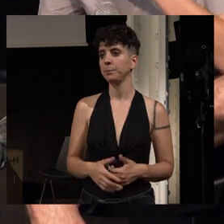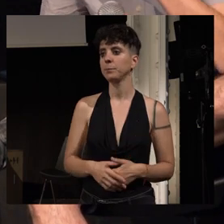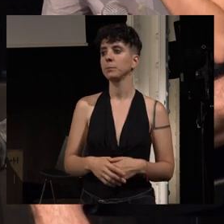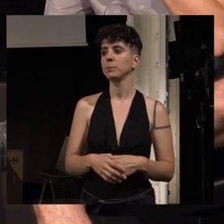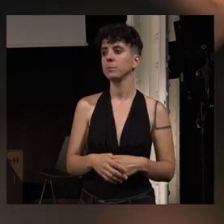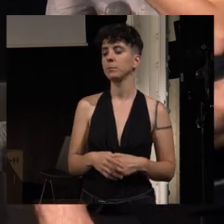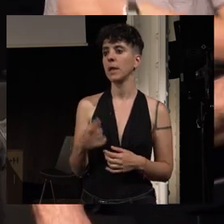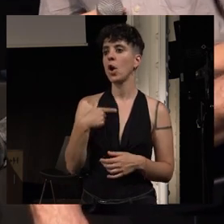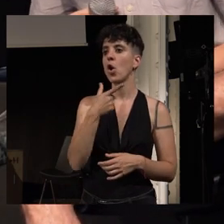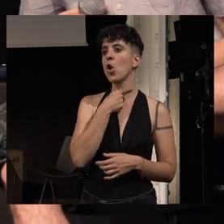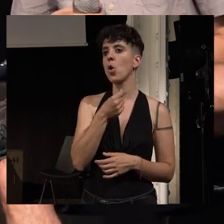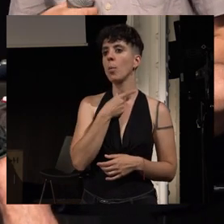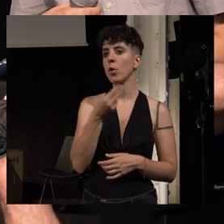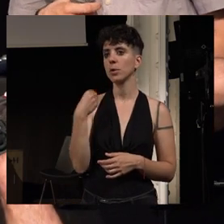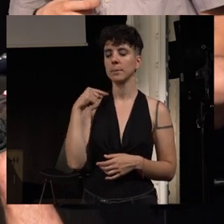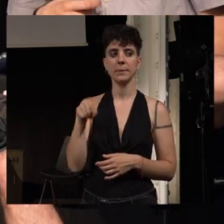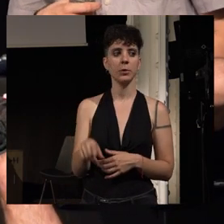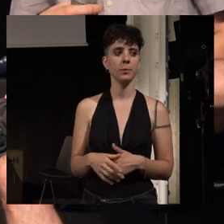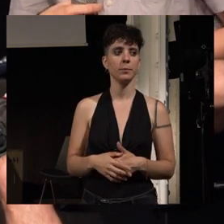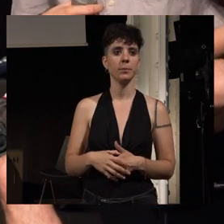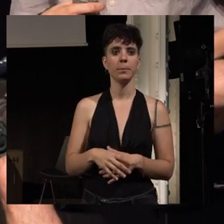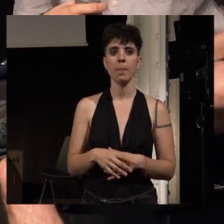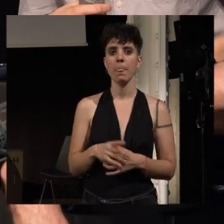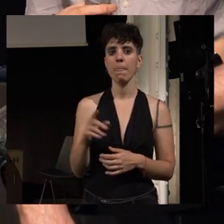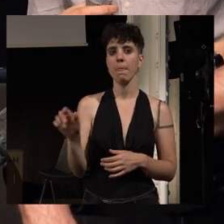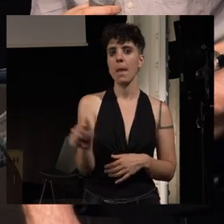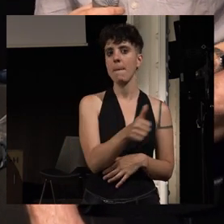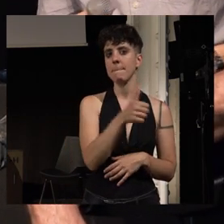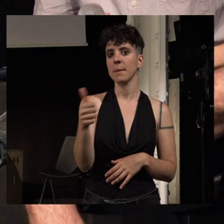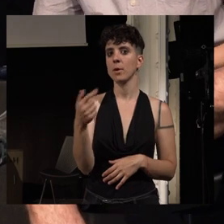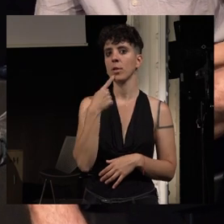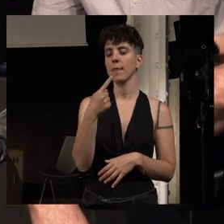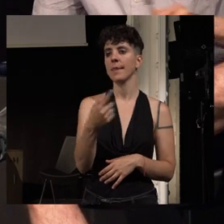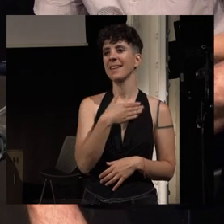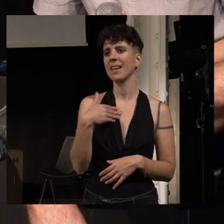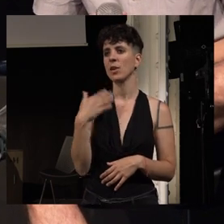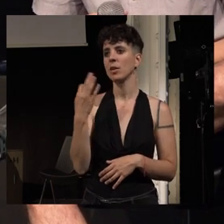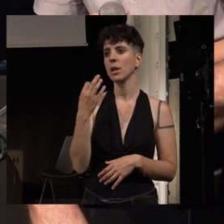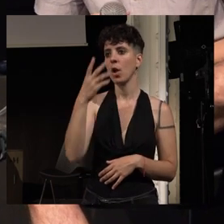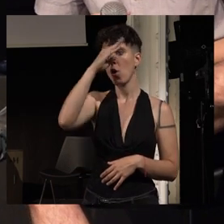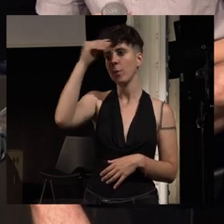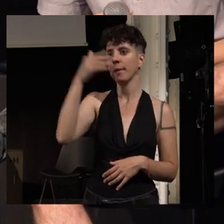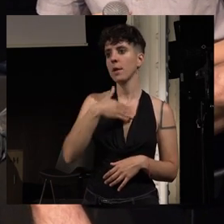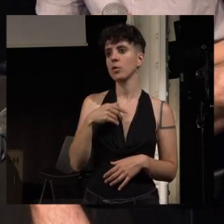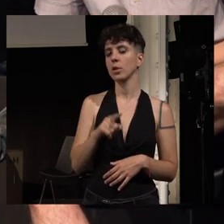Vamos a ponerle humor a esto, ¿no? A ver, lo primero que yo quiero decir, y no quiero que se me olvide, es